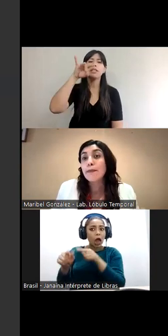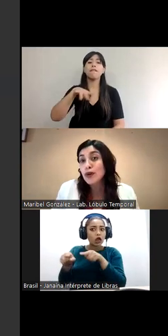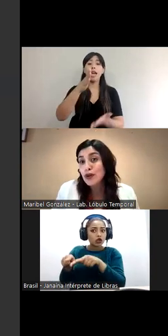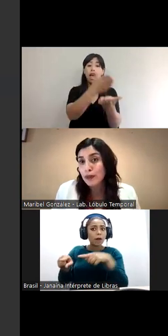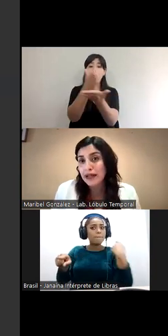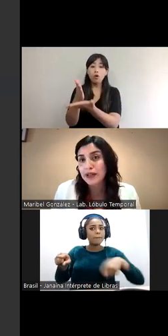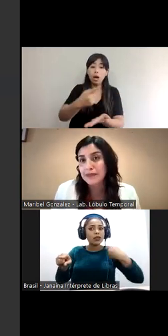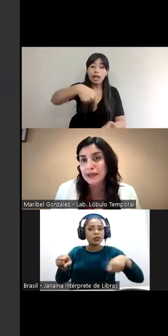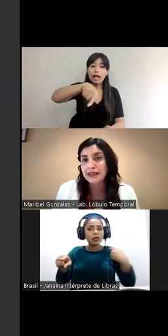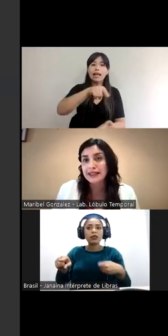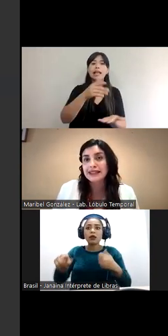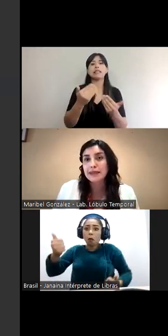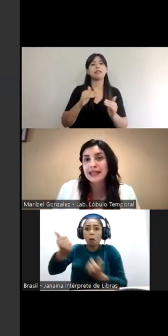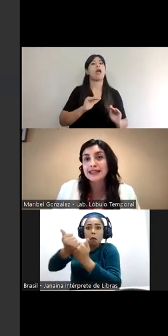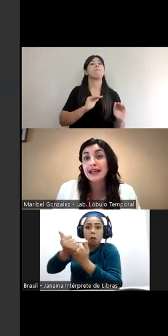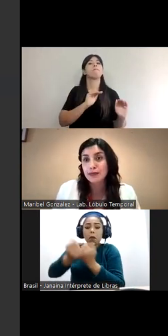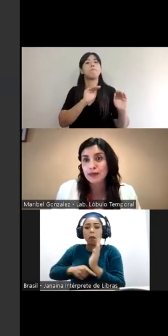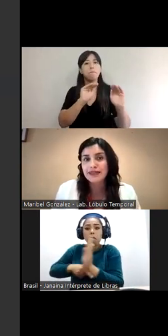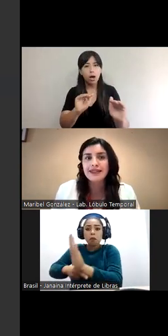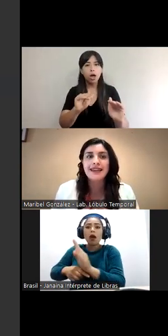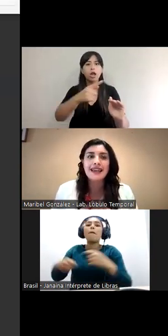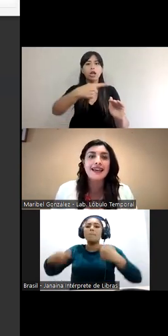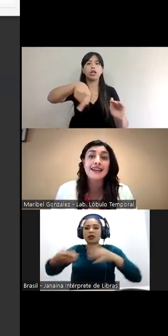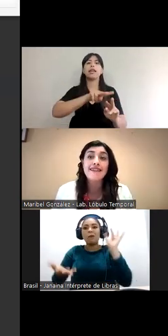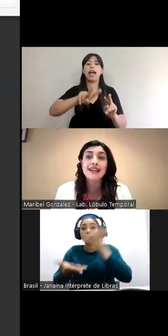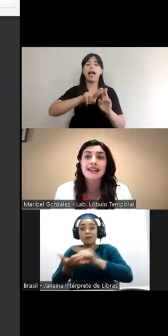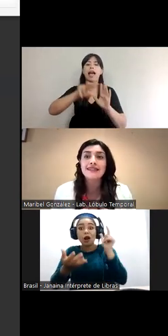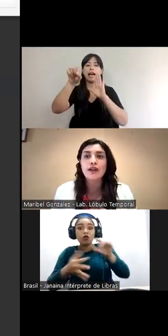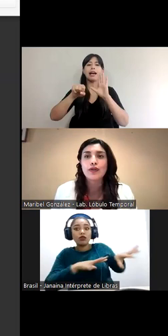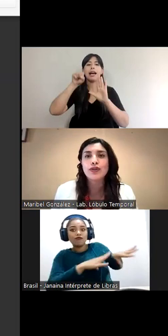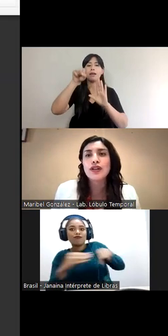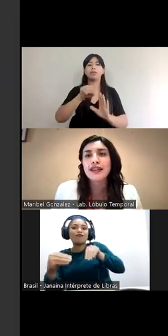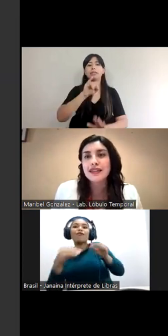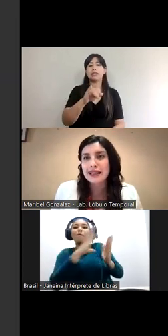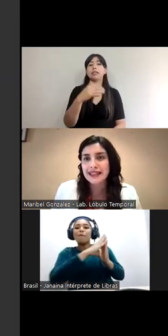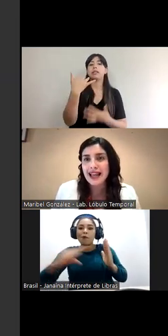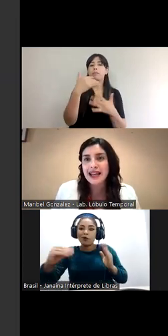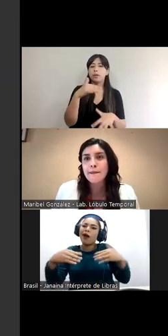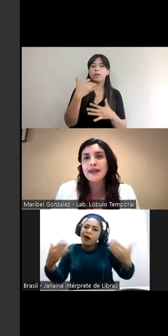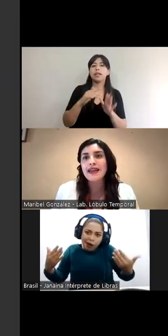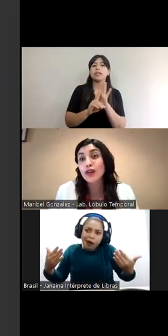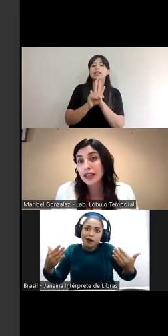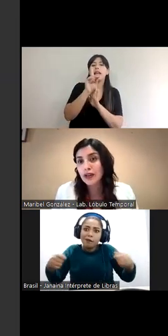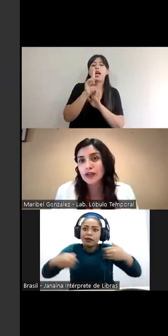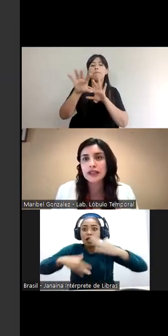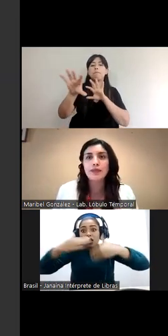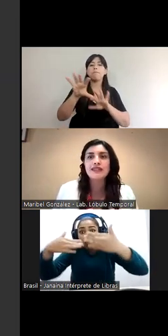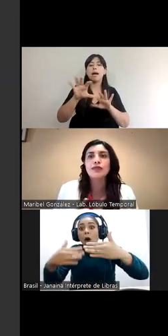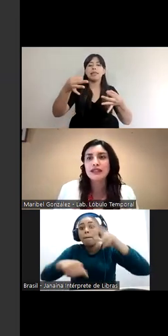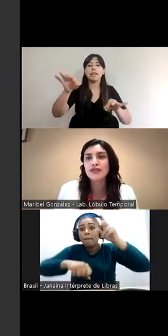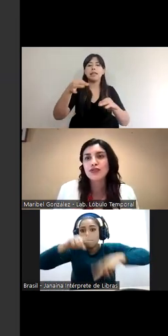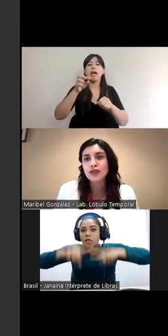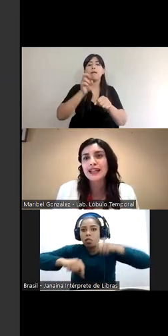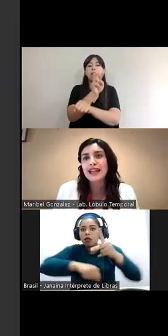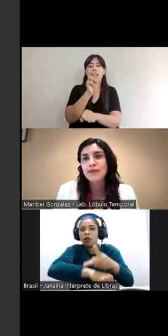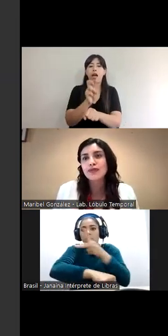un apoyo para poder implementar también estas cápsulas. Y aquí es clave el desarrollo de material pedagógico, y por ese